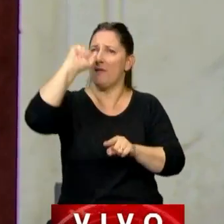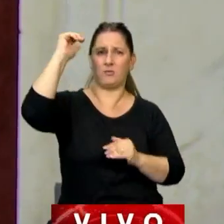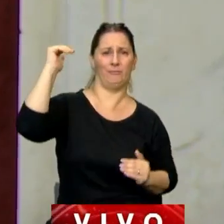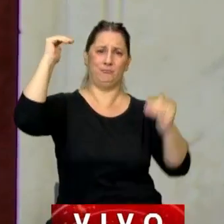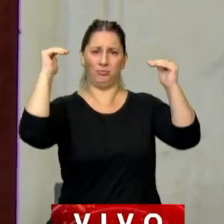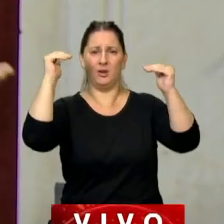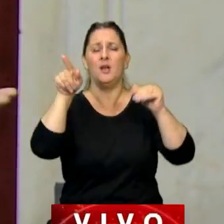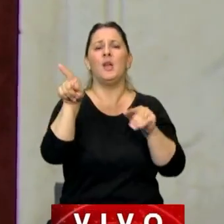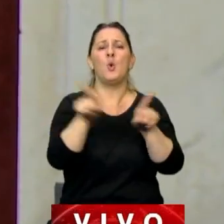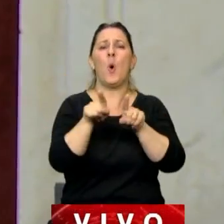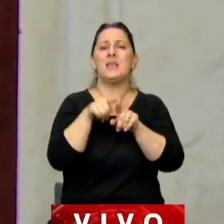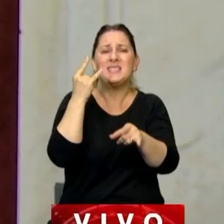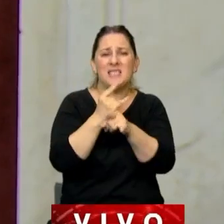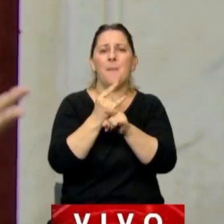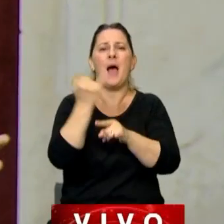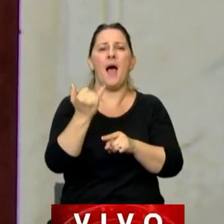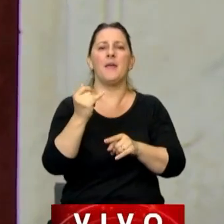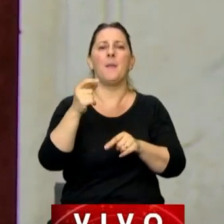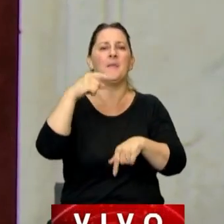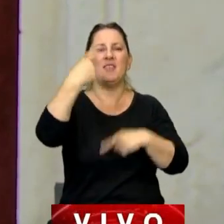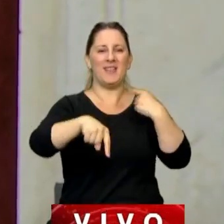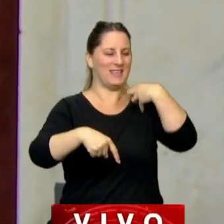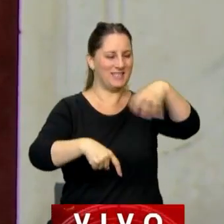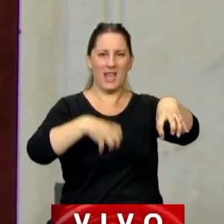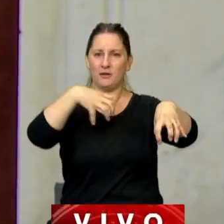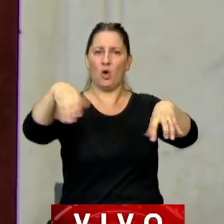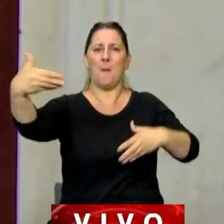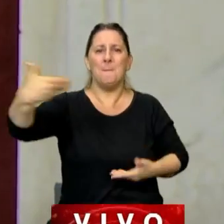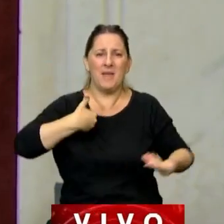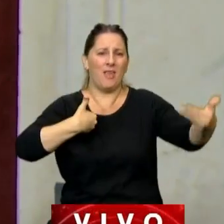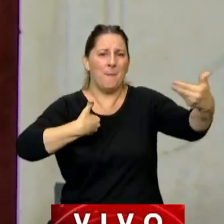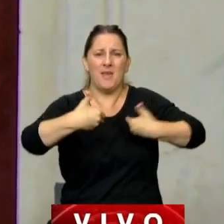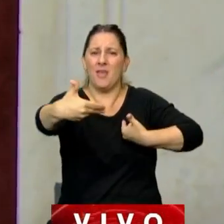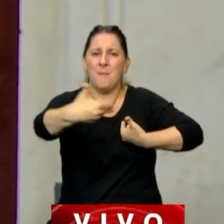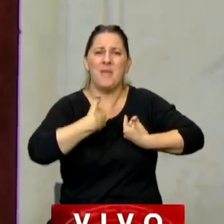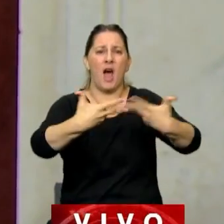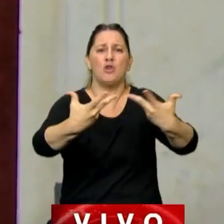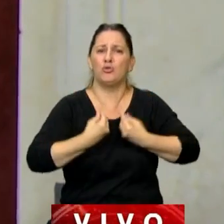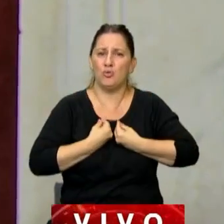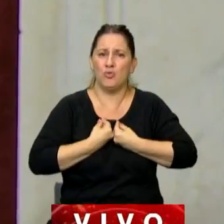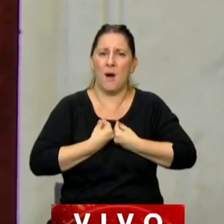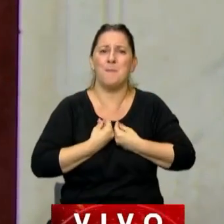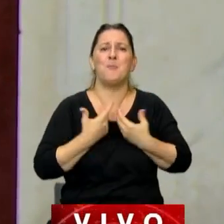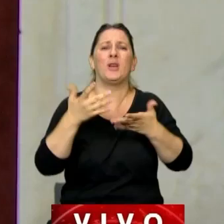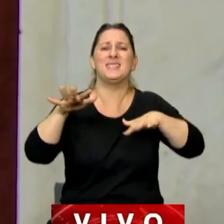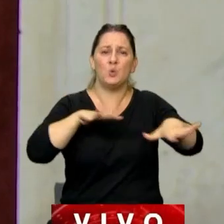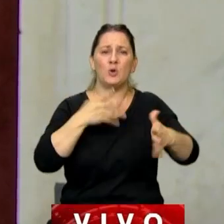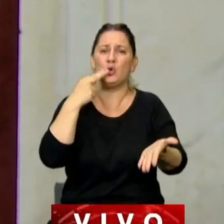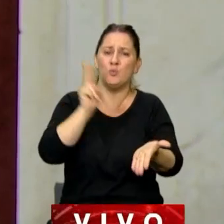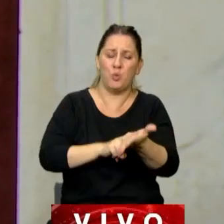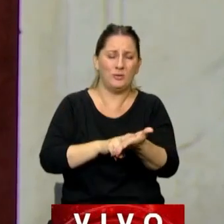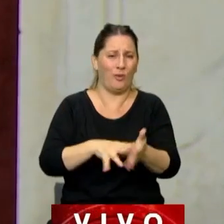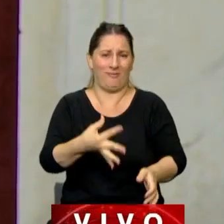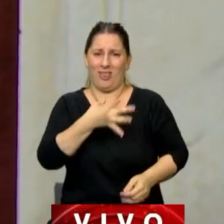otro. Fíjense que constantemente están viniendo distintos sectores a pedir ayuda porque no pueden con la presión tributaria. Pero